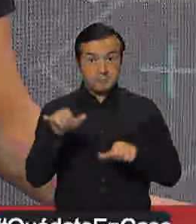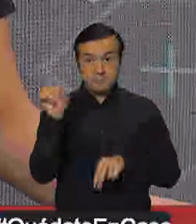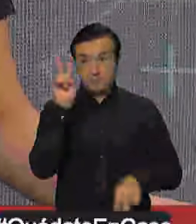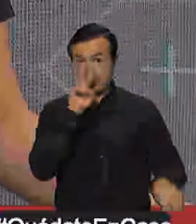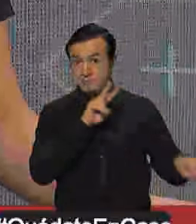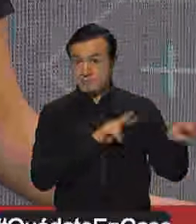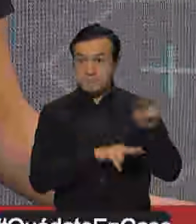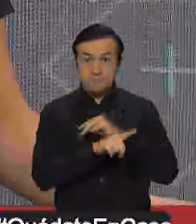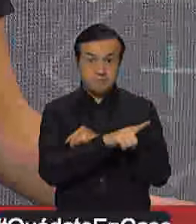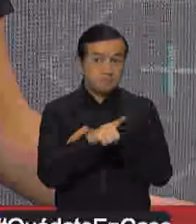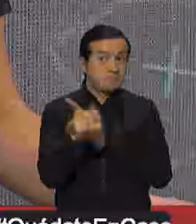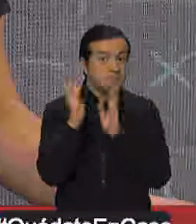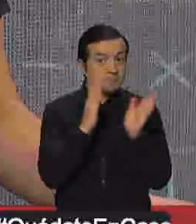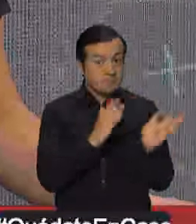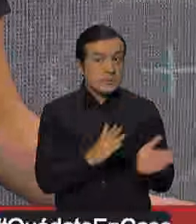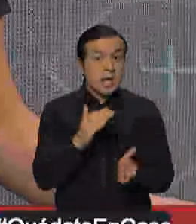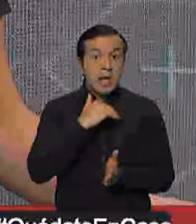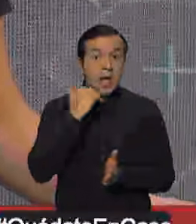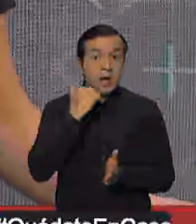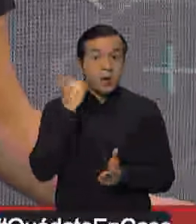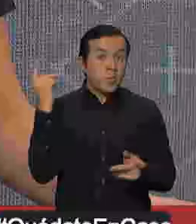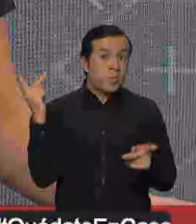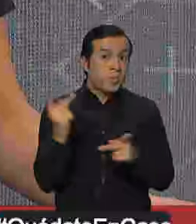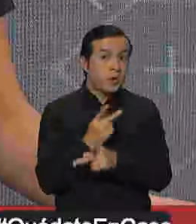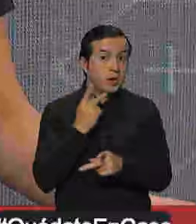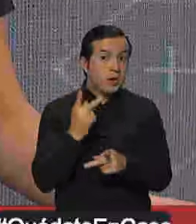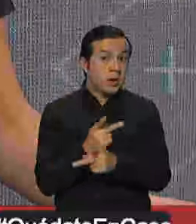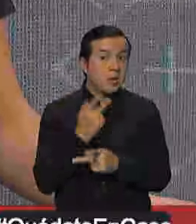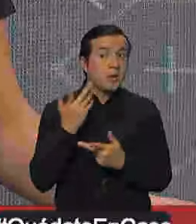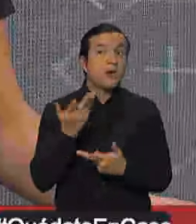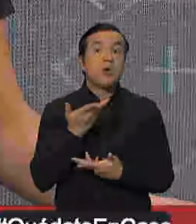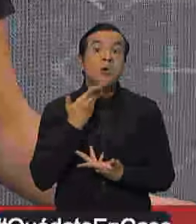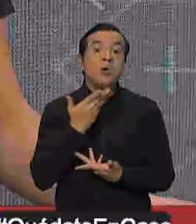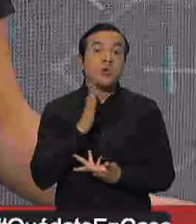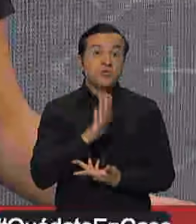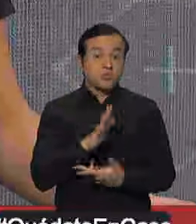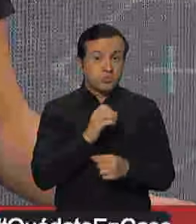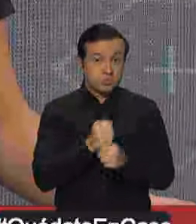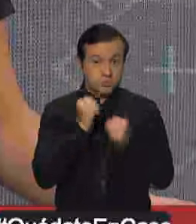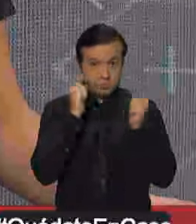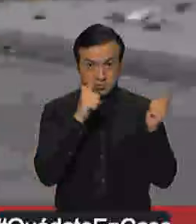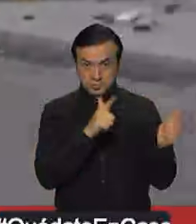de control estar preparados ante cualquier amenaza que atente contra la seguridad ciudadana.